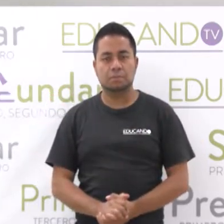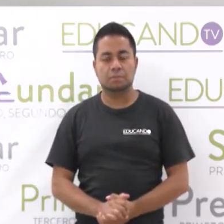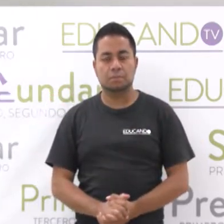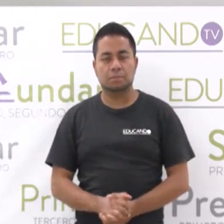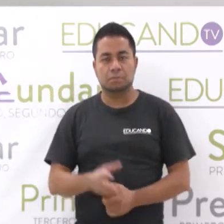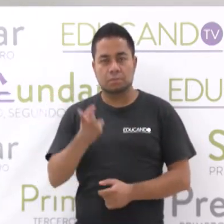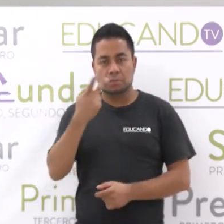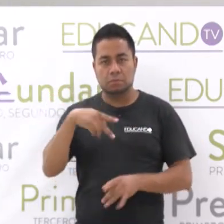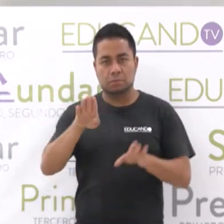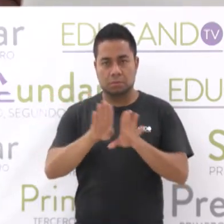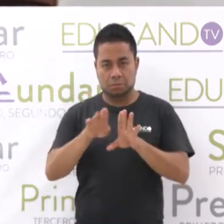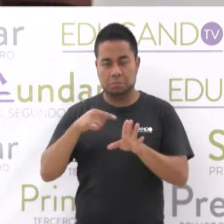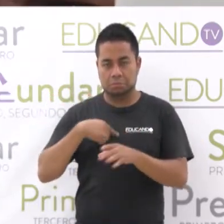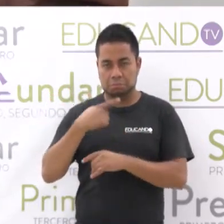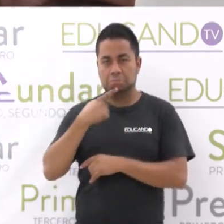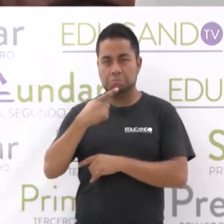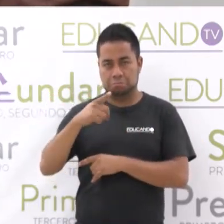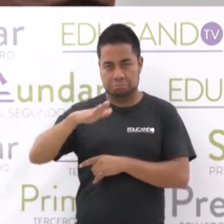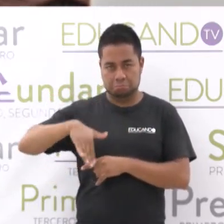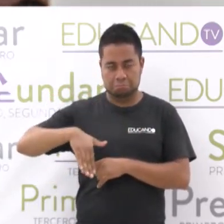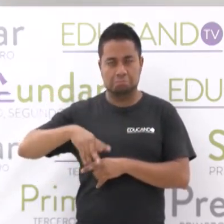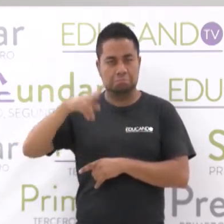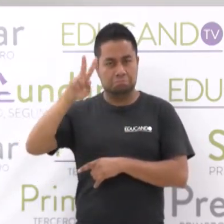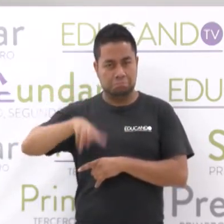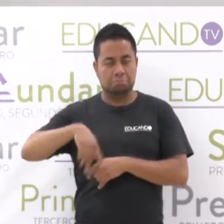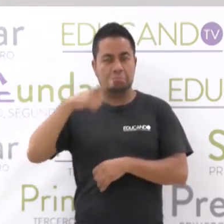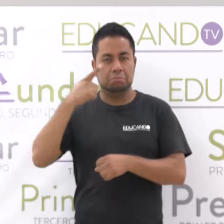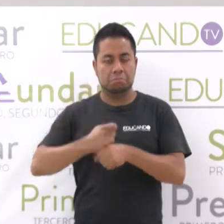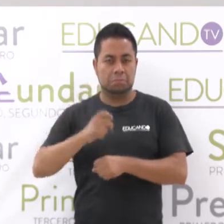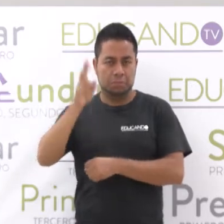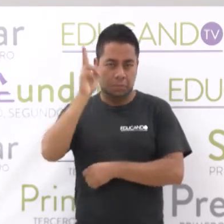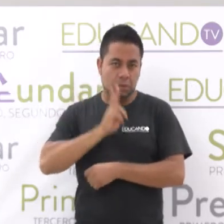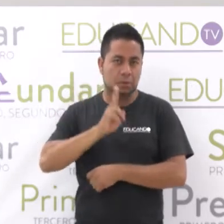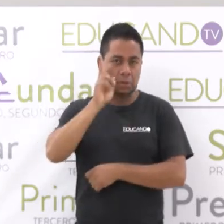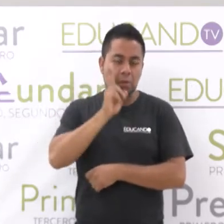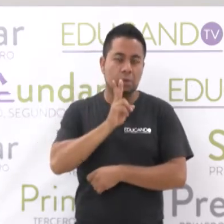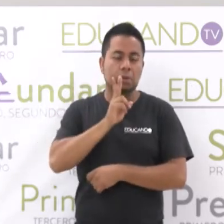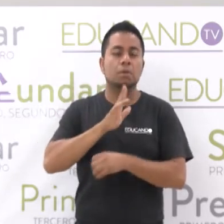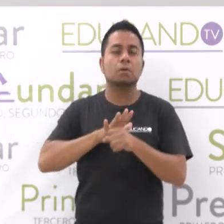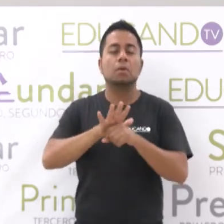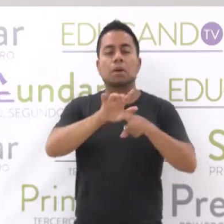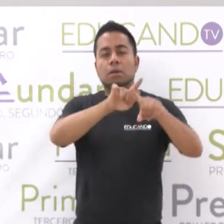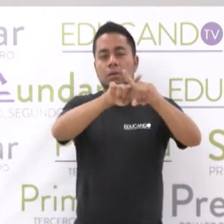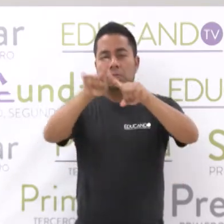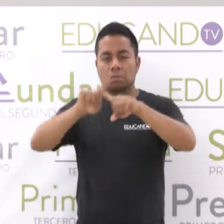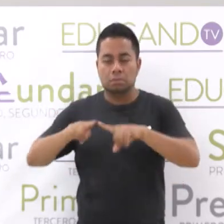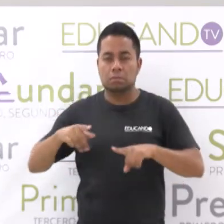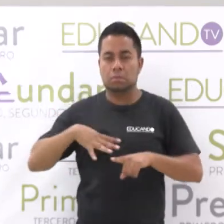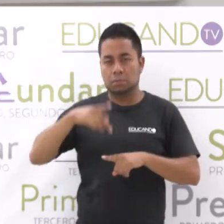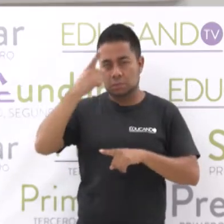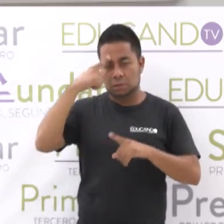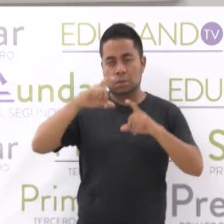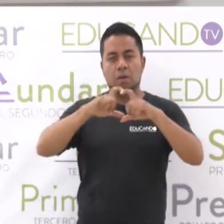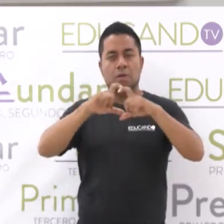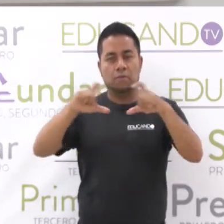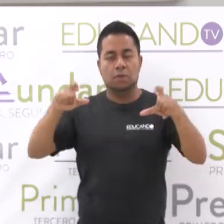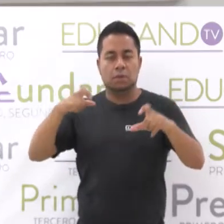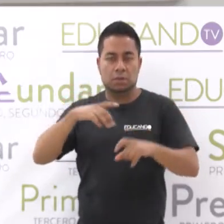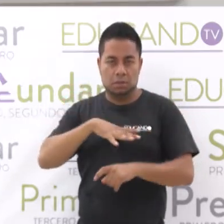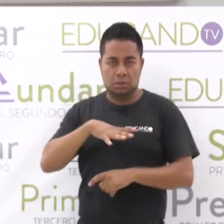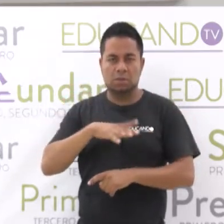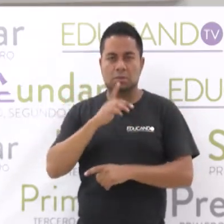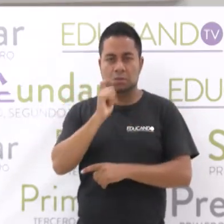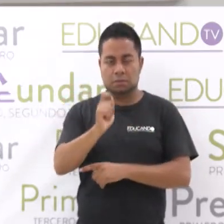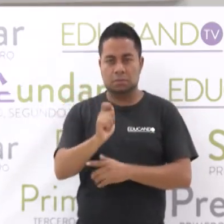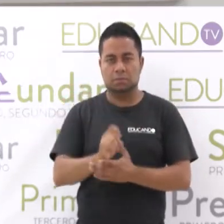Pero, como yo les estaba diciendo, en realidad primero vamos a ver los diversos tipos de ficha que